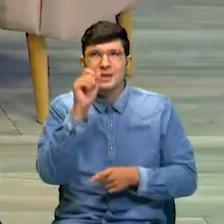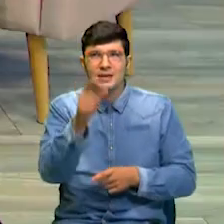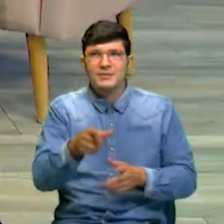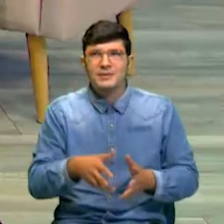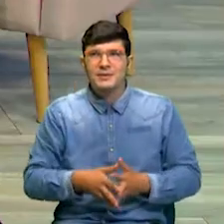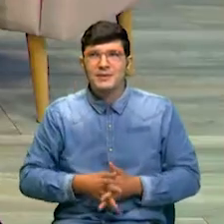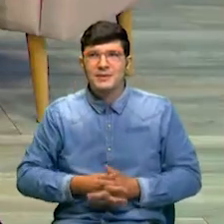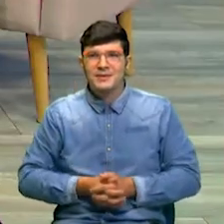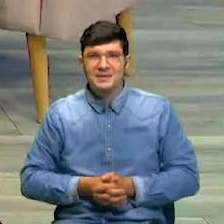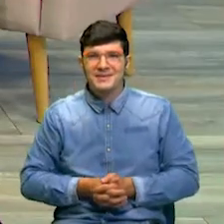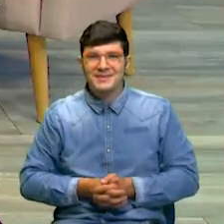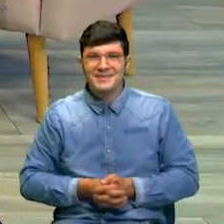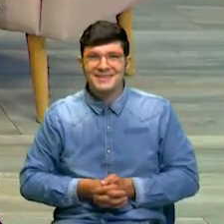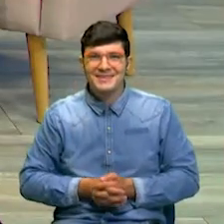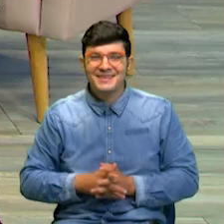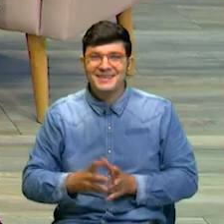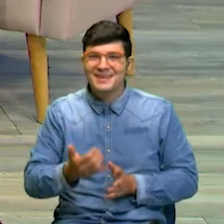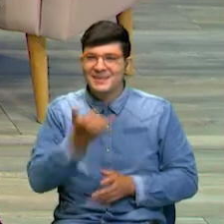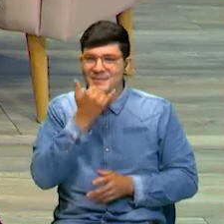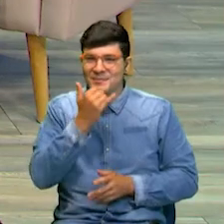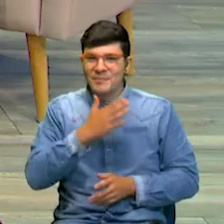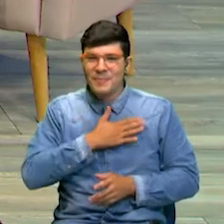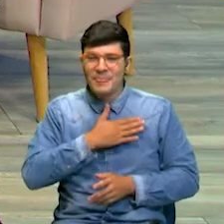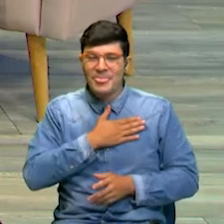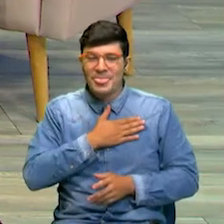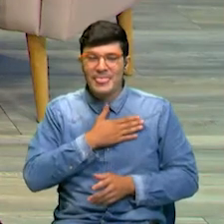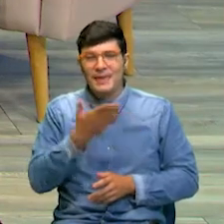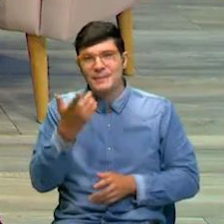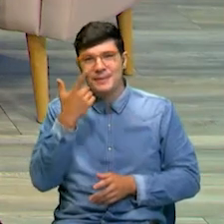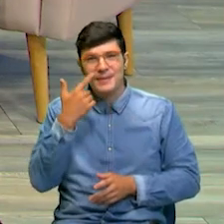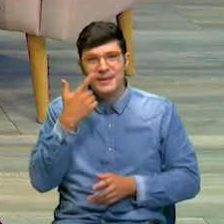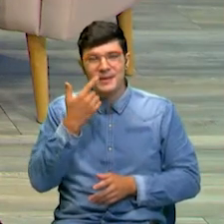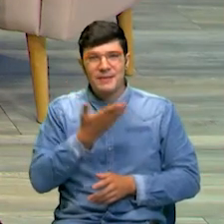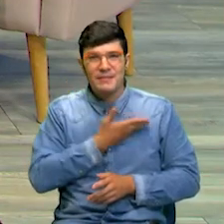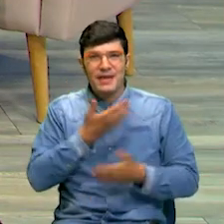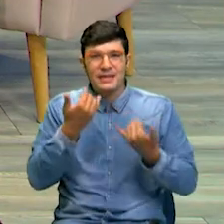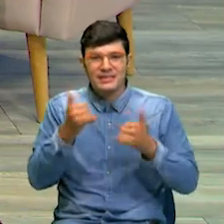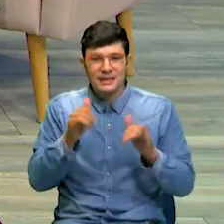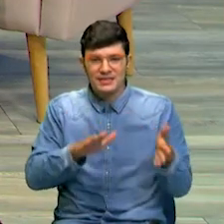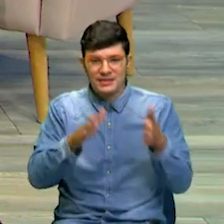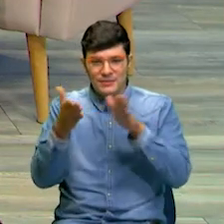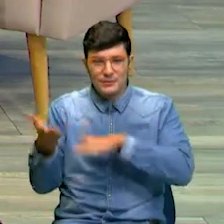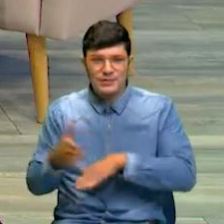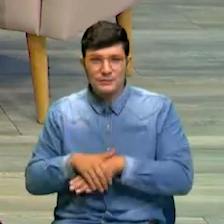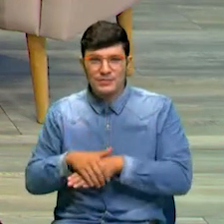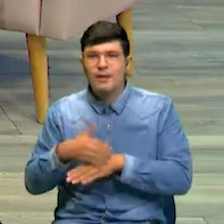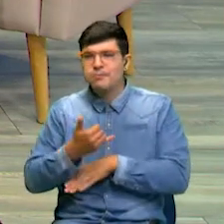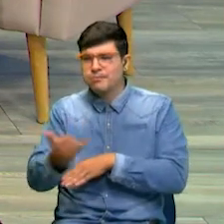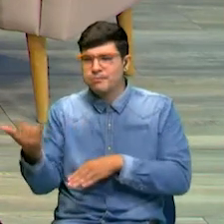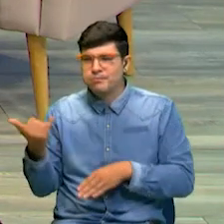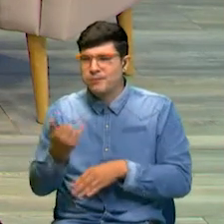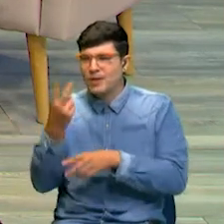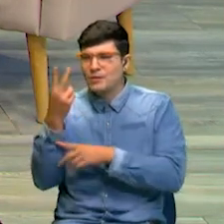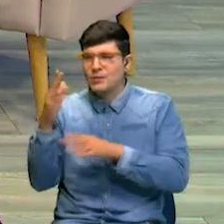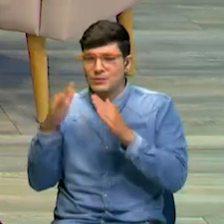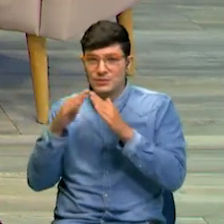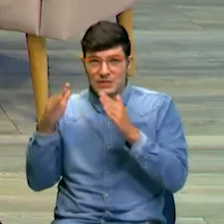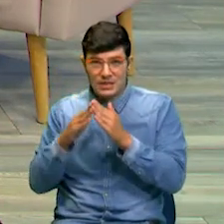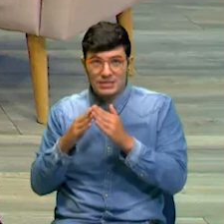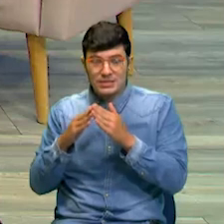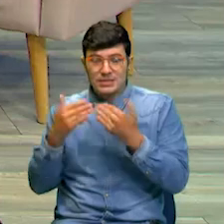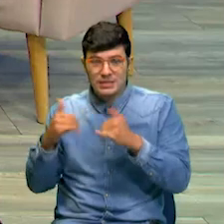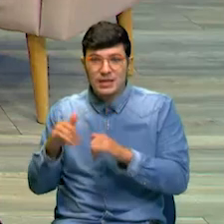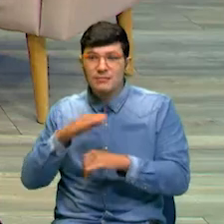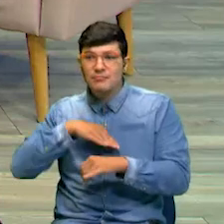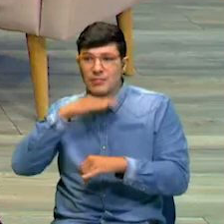que mis padres ya fallecieron. Sí. Y quedaron dos casas. Por una casa ya se arregló